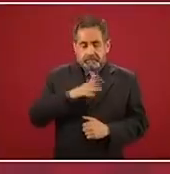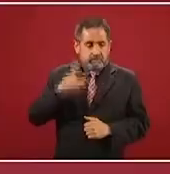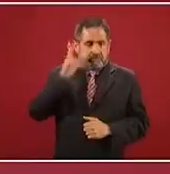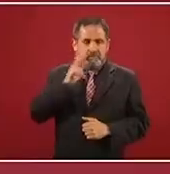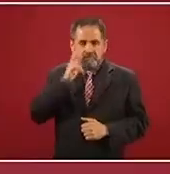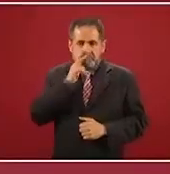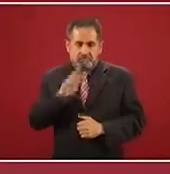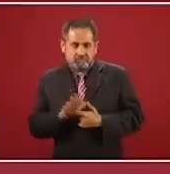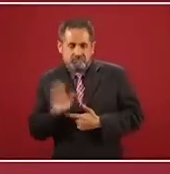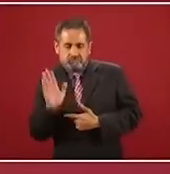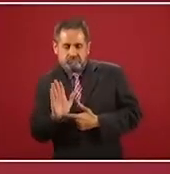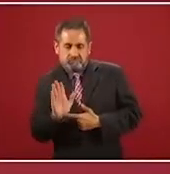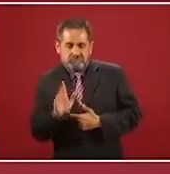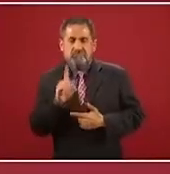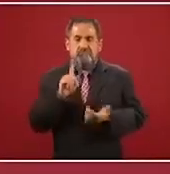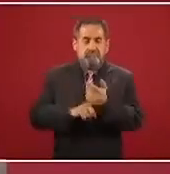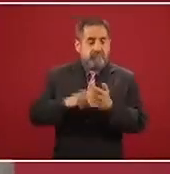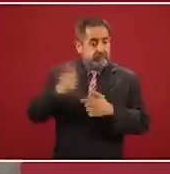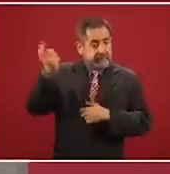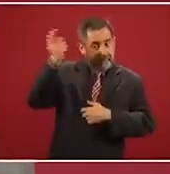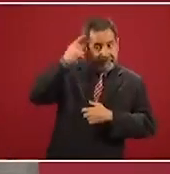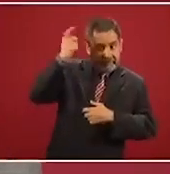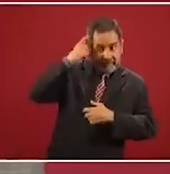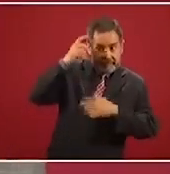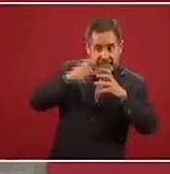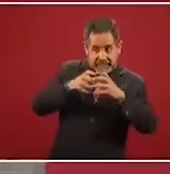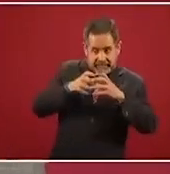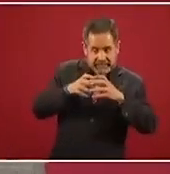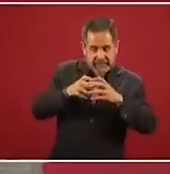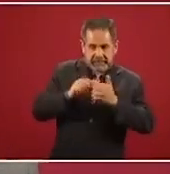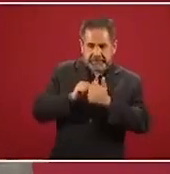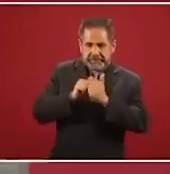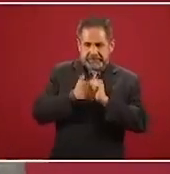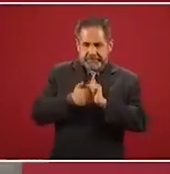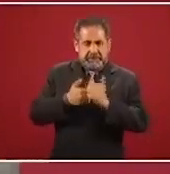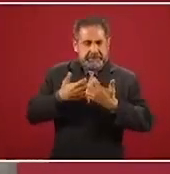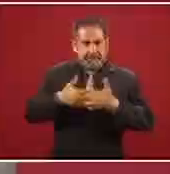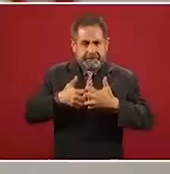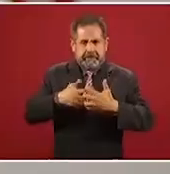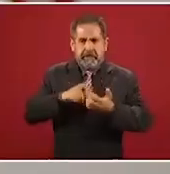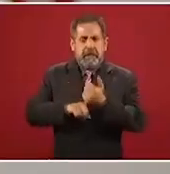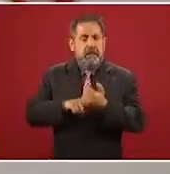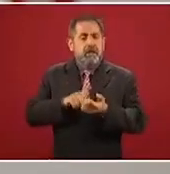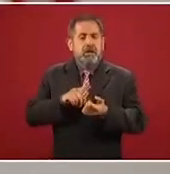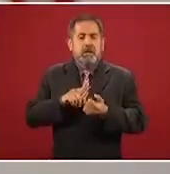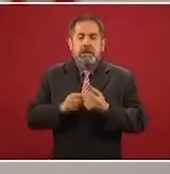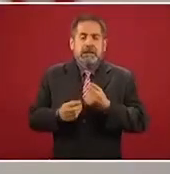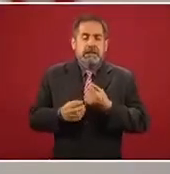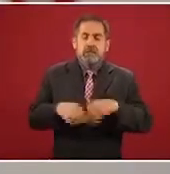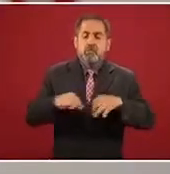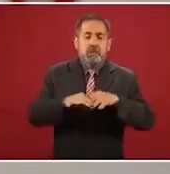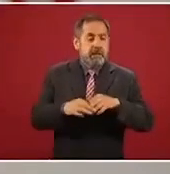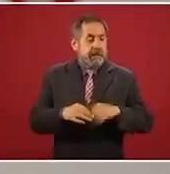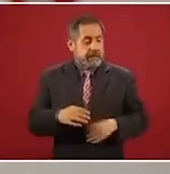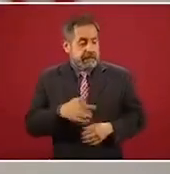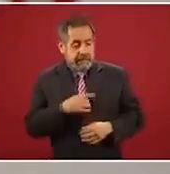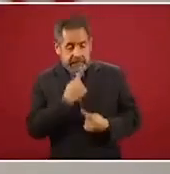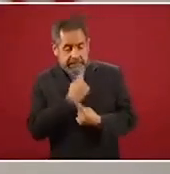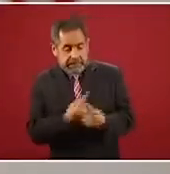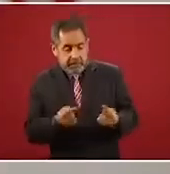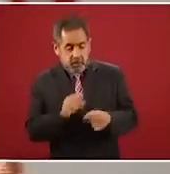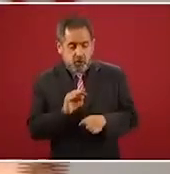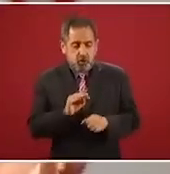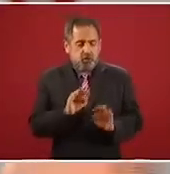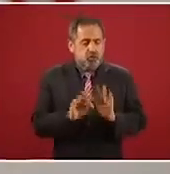científica de que el desarrollo cerebral de los seres humanos está fomentado cuando hay una crianza